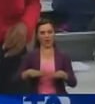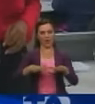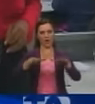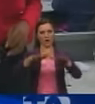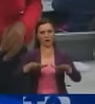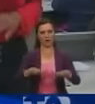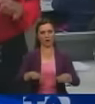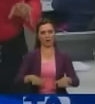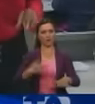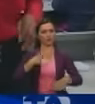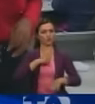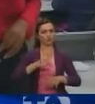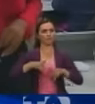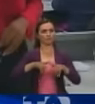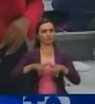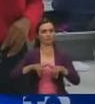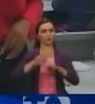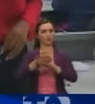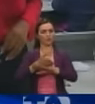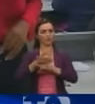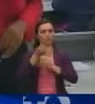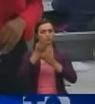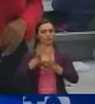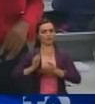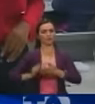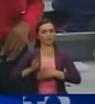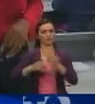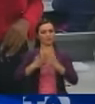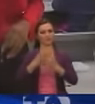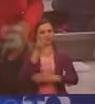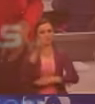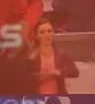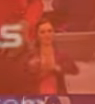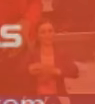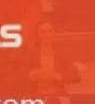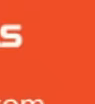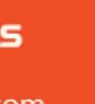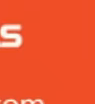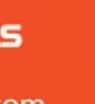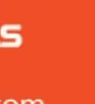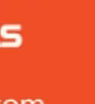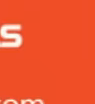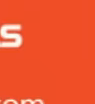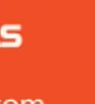continuaremos aquí para informarles todos los detalles y la situación que se presente. Buenas tardes a todos.